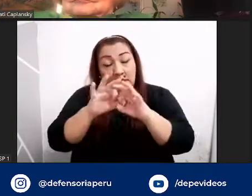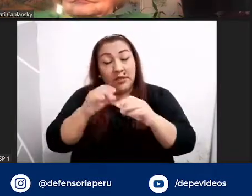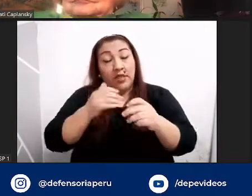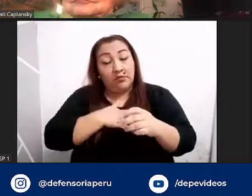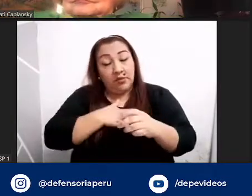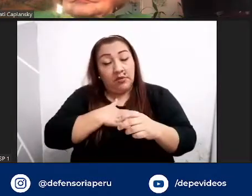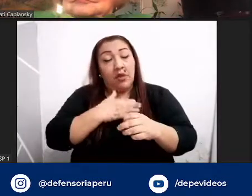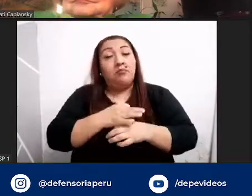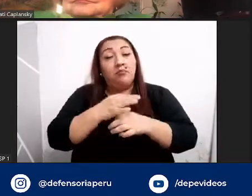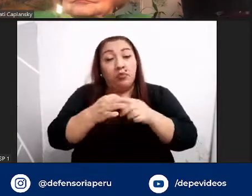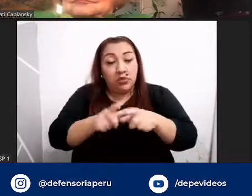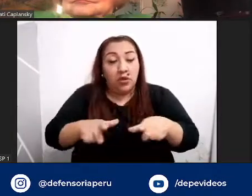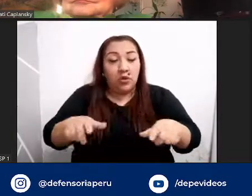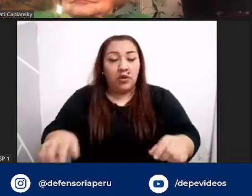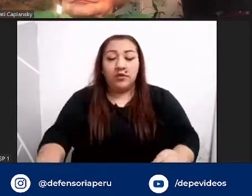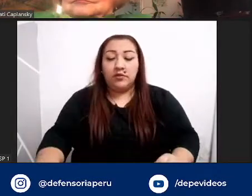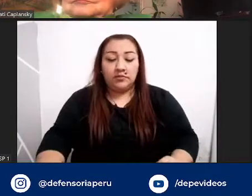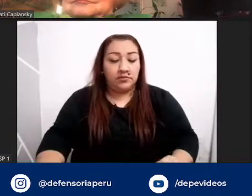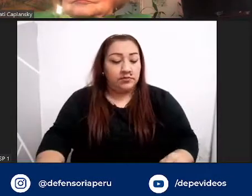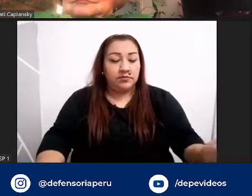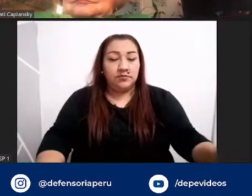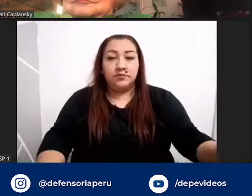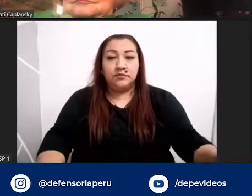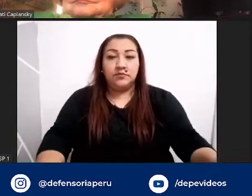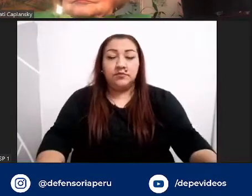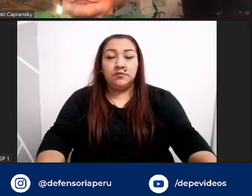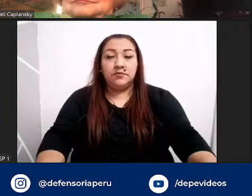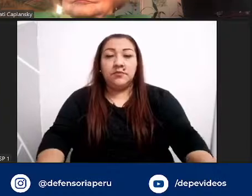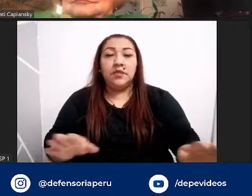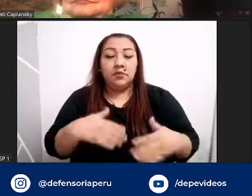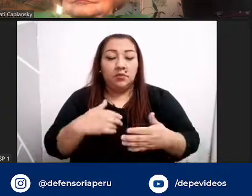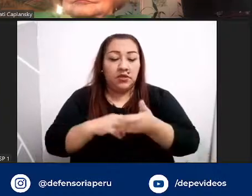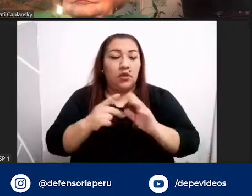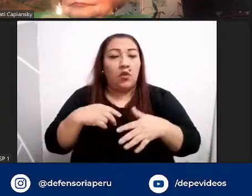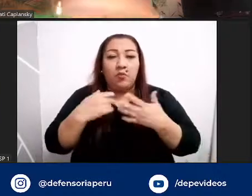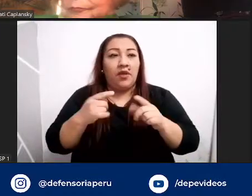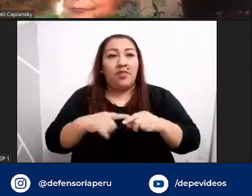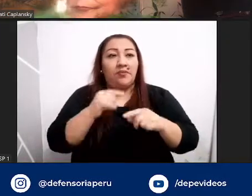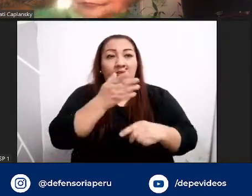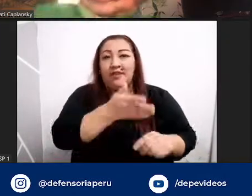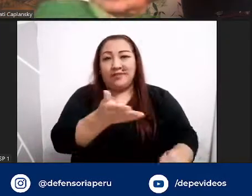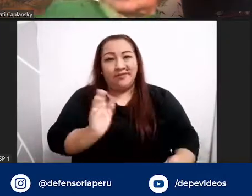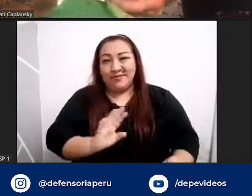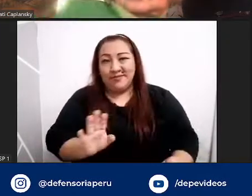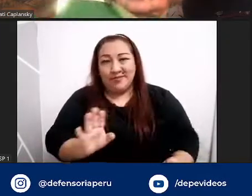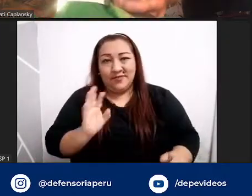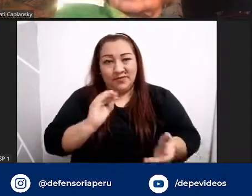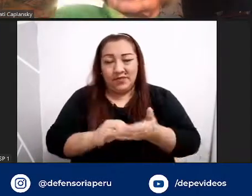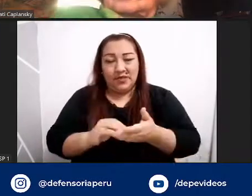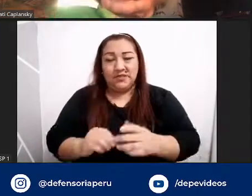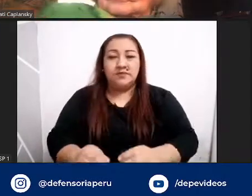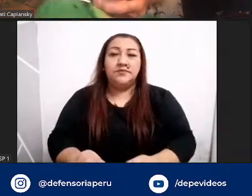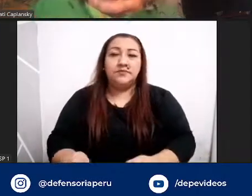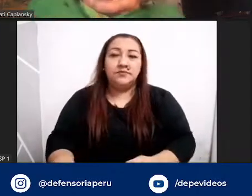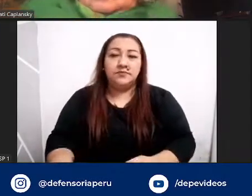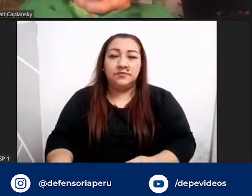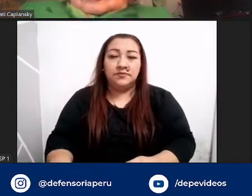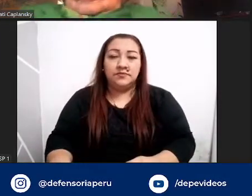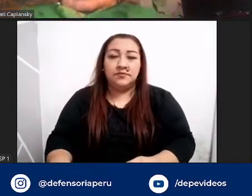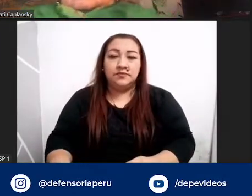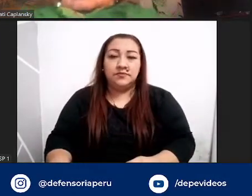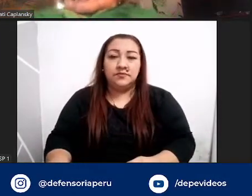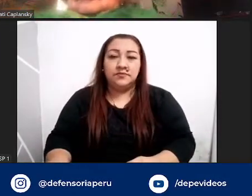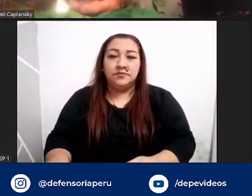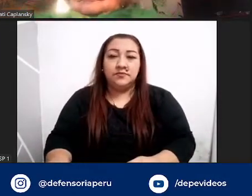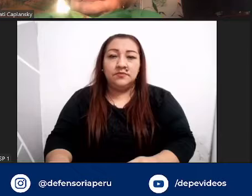sea, prácticamente no podemos depender de esto, ¿no? Y más bien ha sido China y otros socios que han aparecido rápidamente con